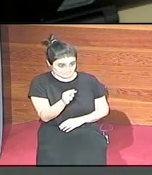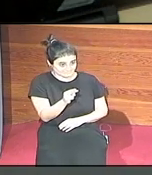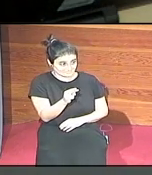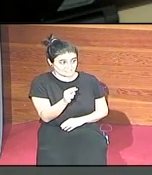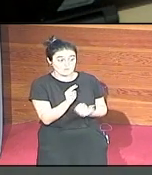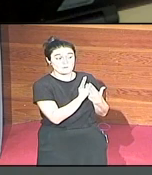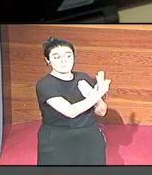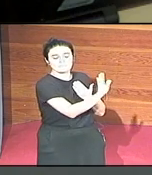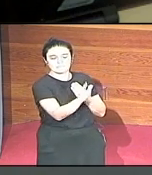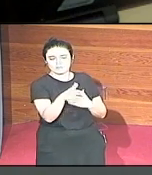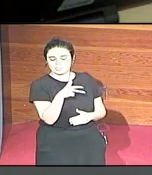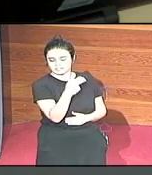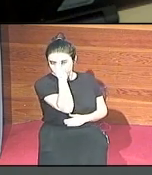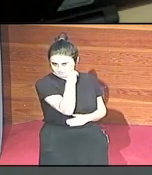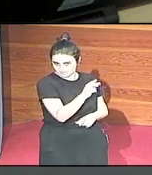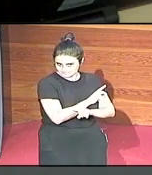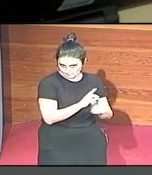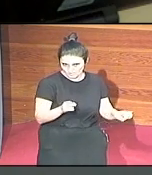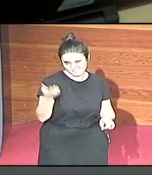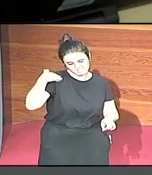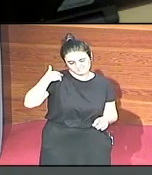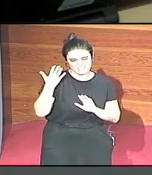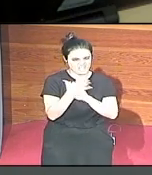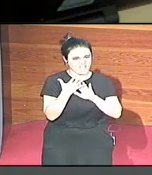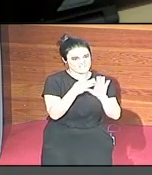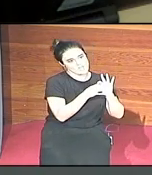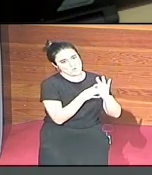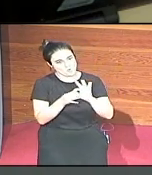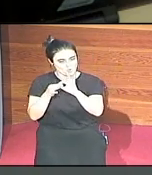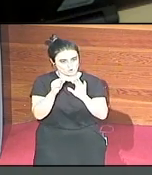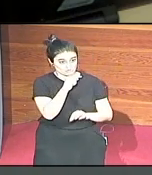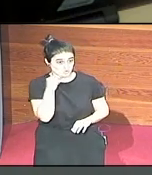sus vecinos. Él entonces hablaba, por supuesto, de la Unión Soviética.